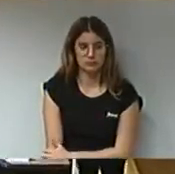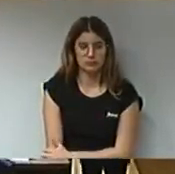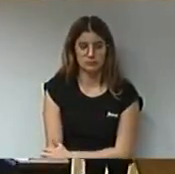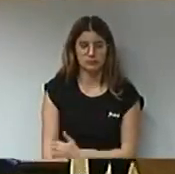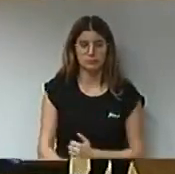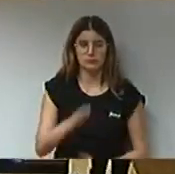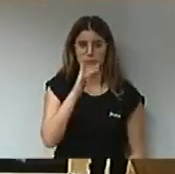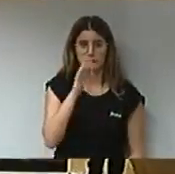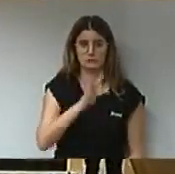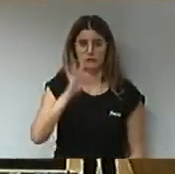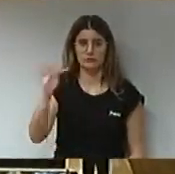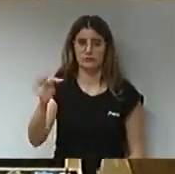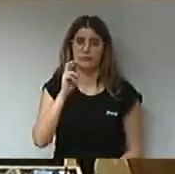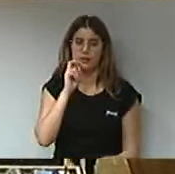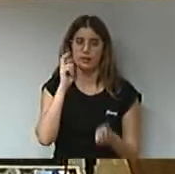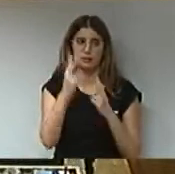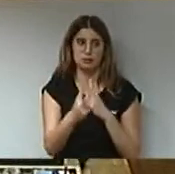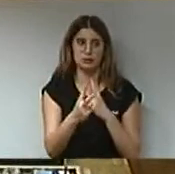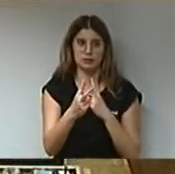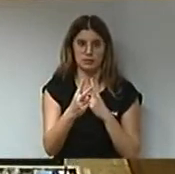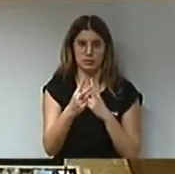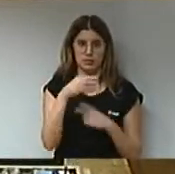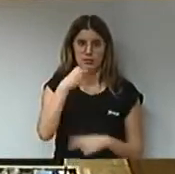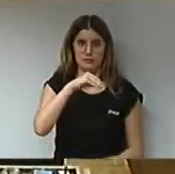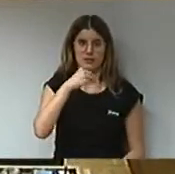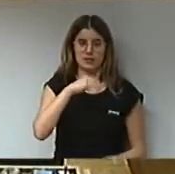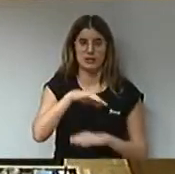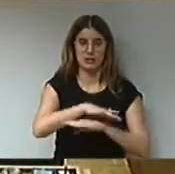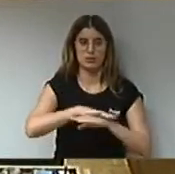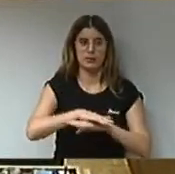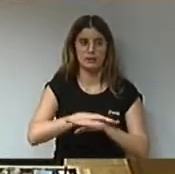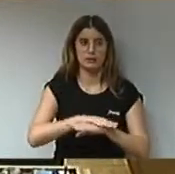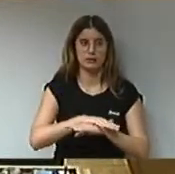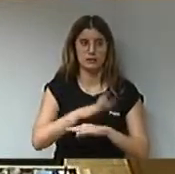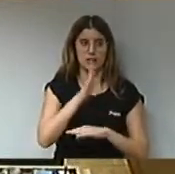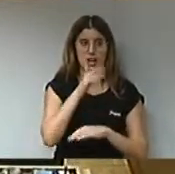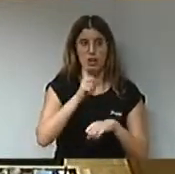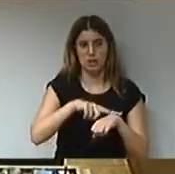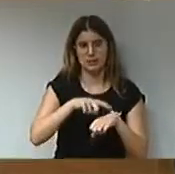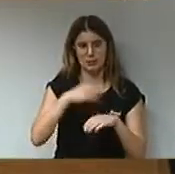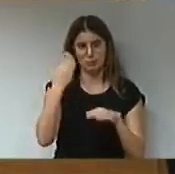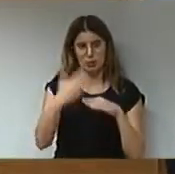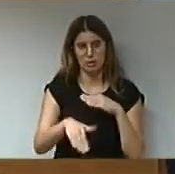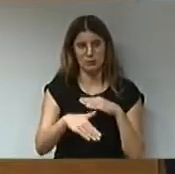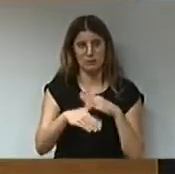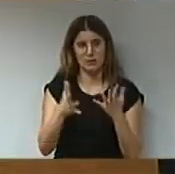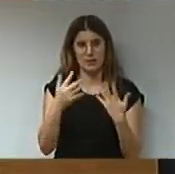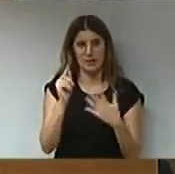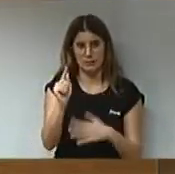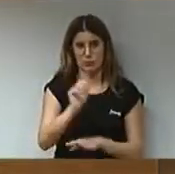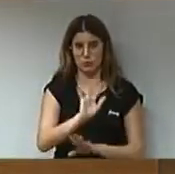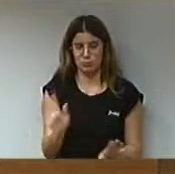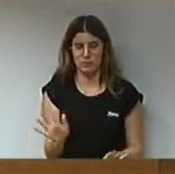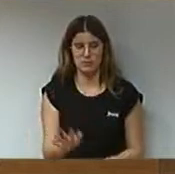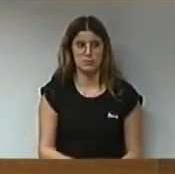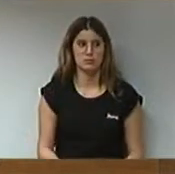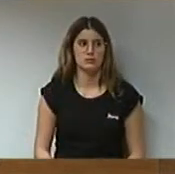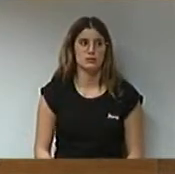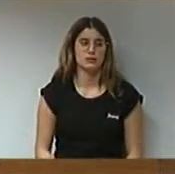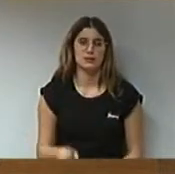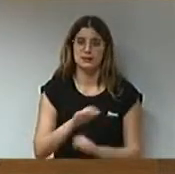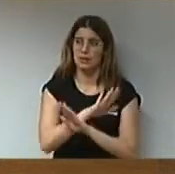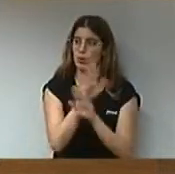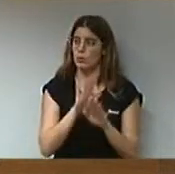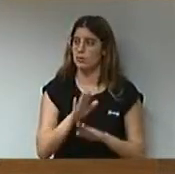Soltarem la réplica del president del Consell. Ara ja en temps limitat a 10 minuts a esta última